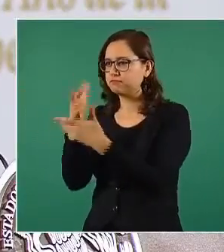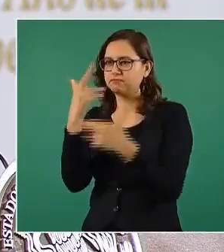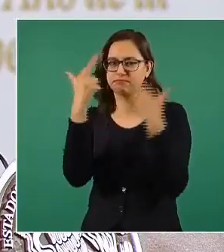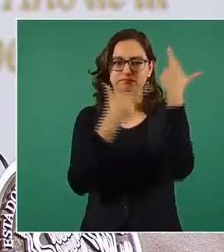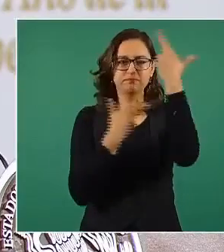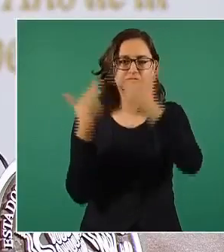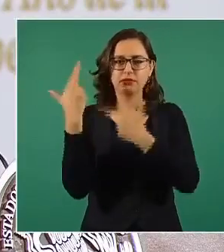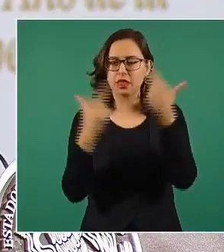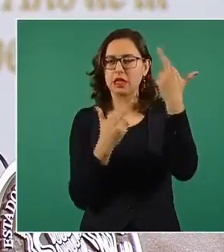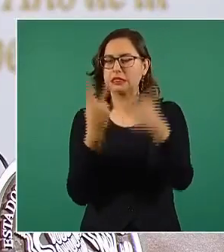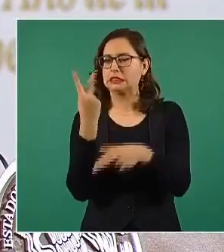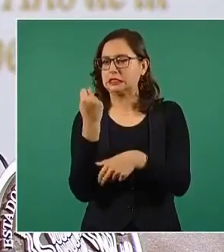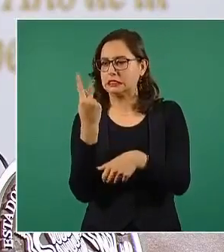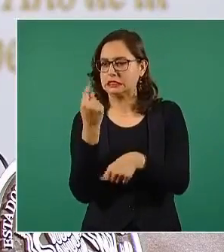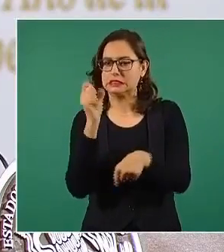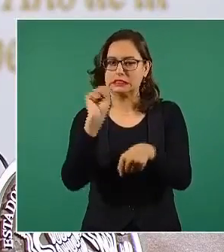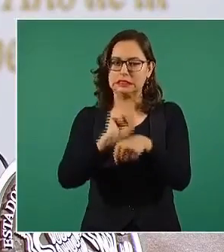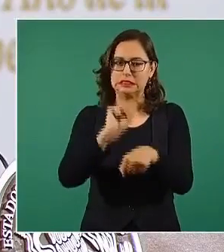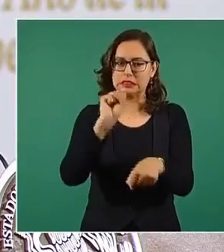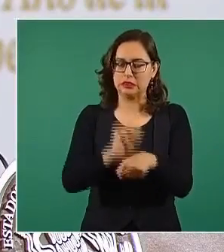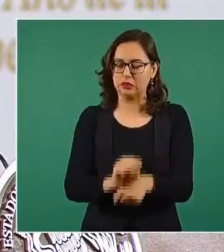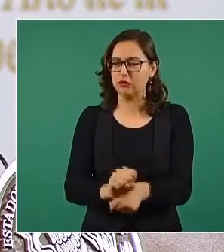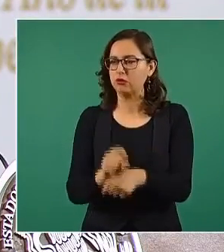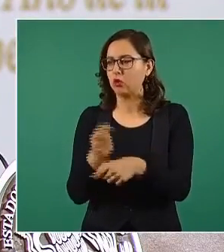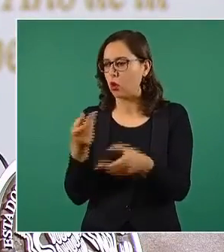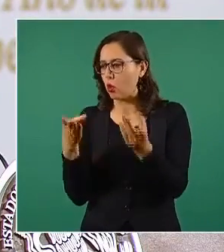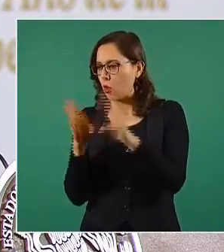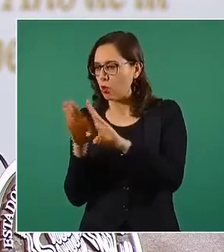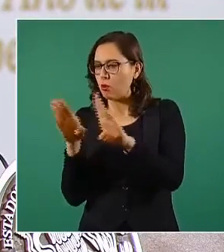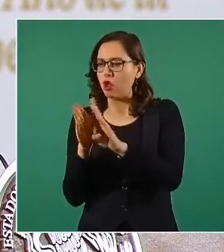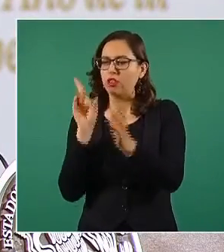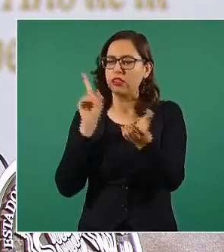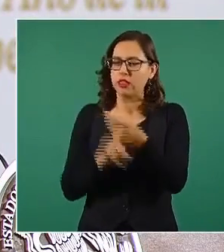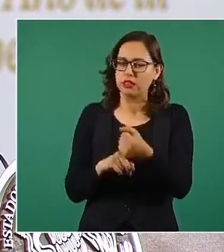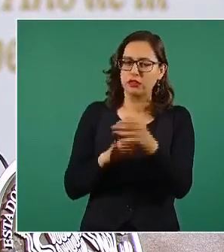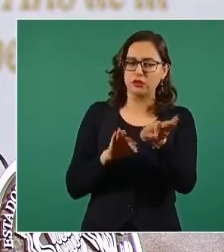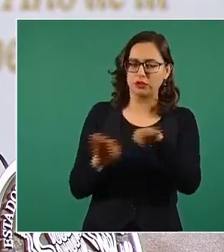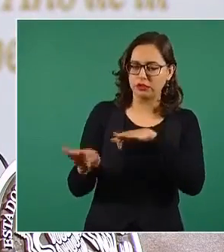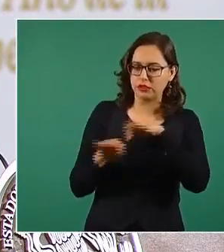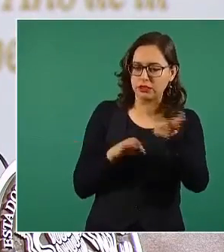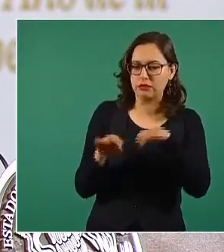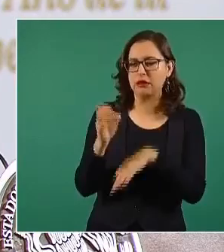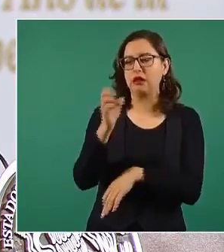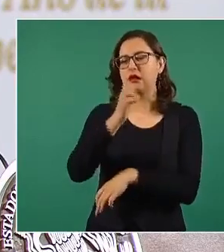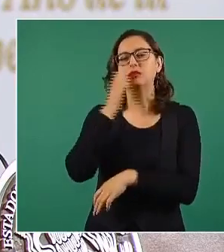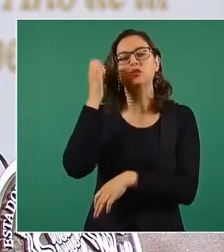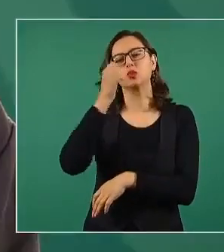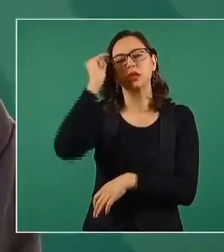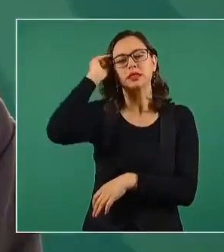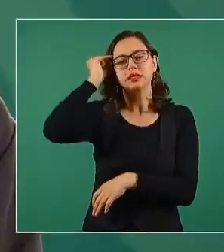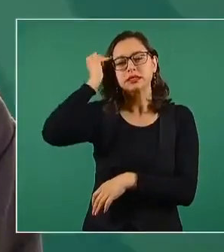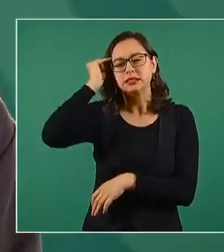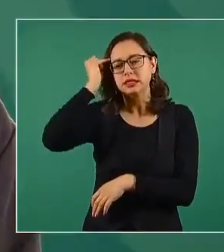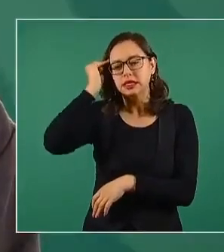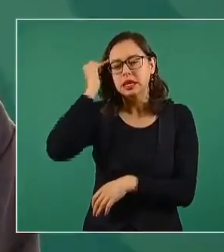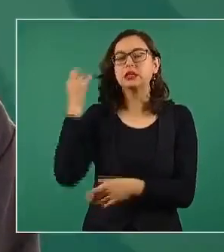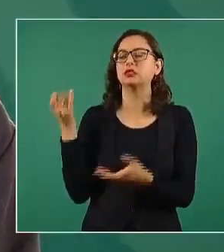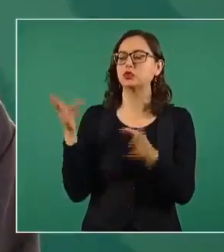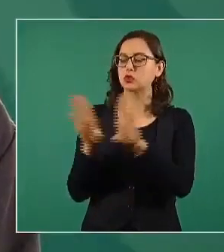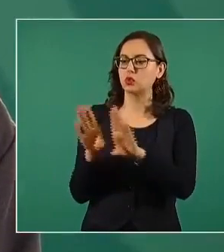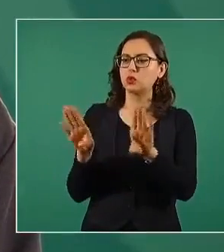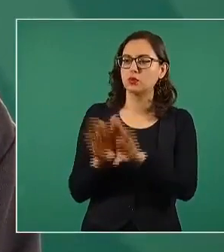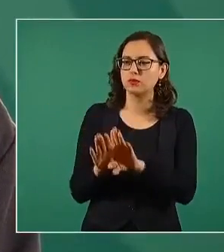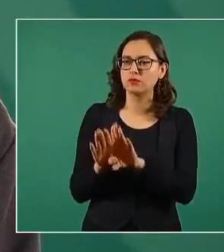las telesecundarias unitarias y bidocentes, a las escuelas indígenas. Y